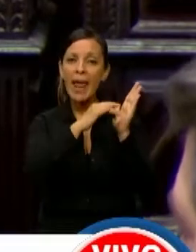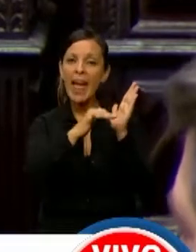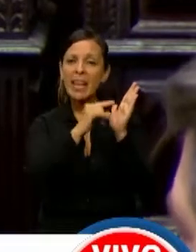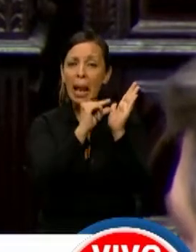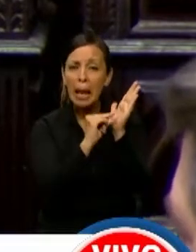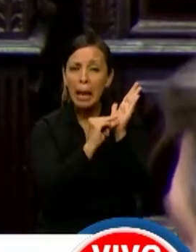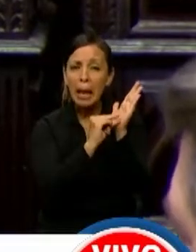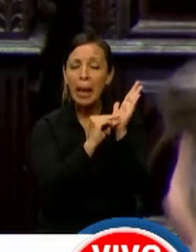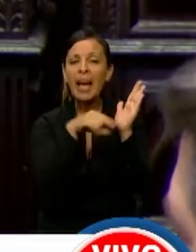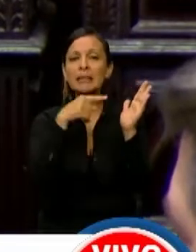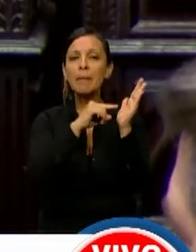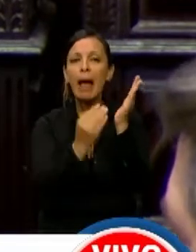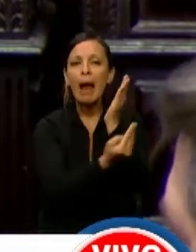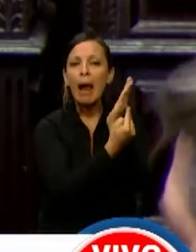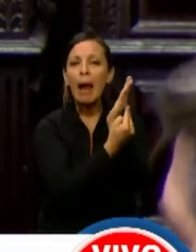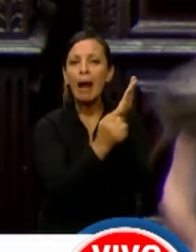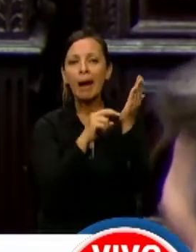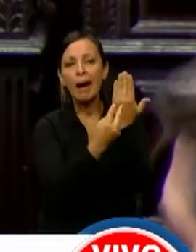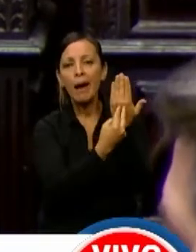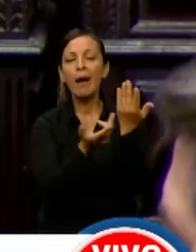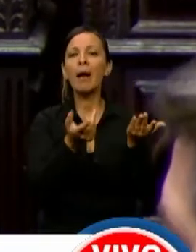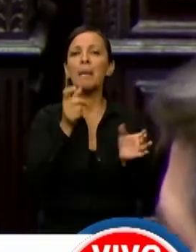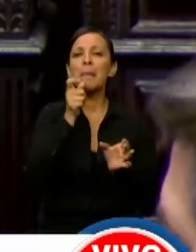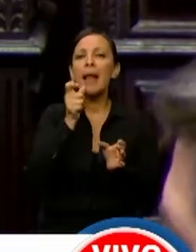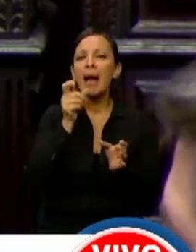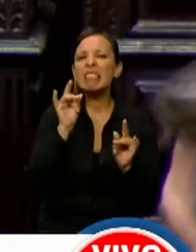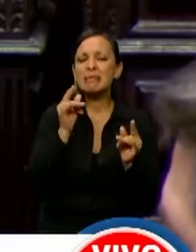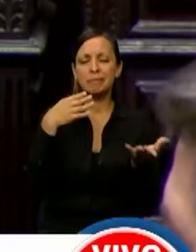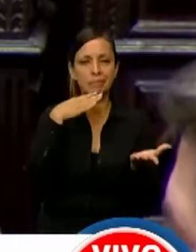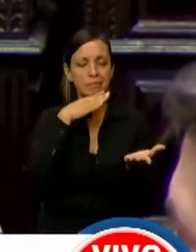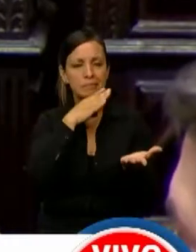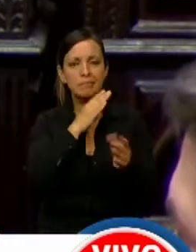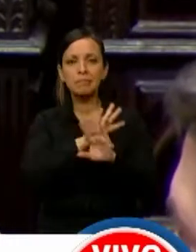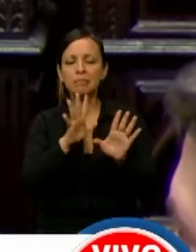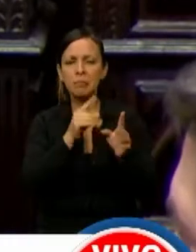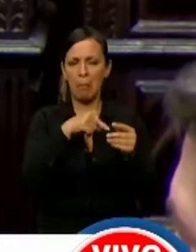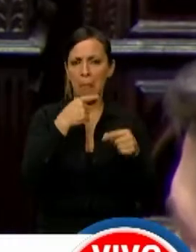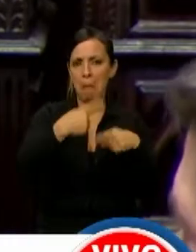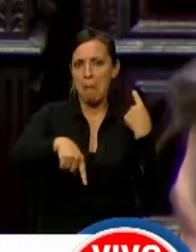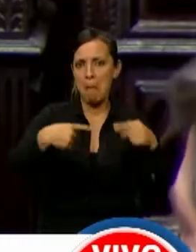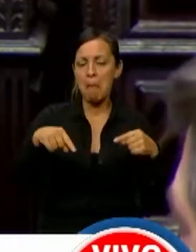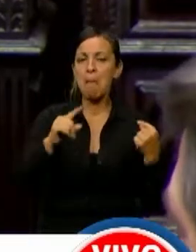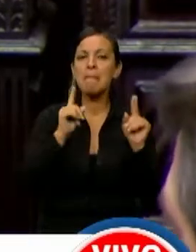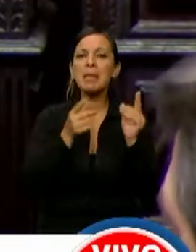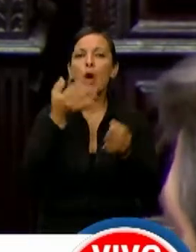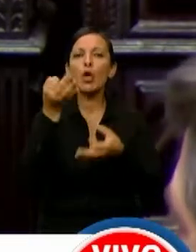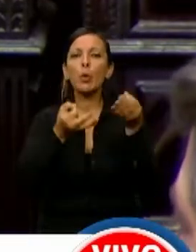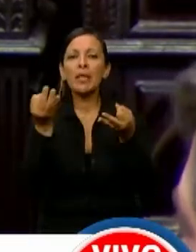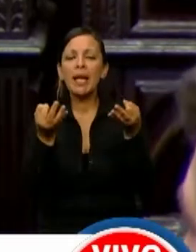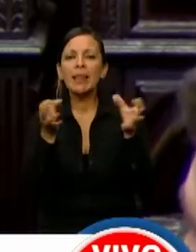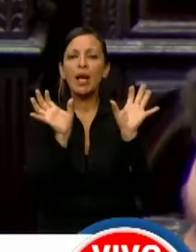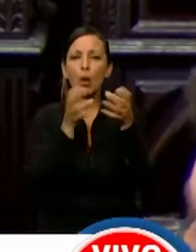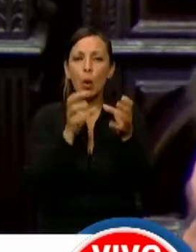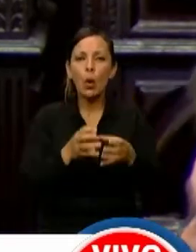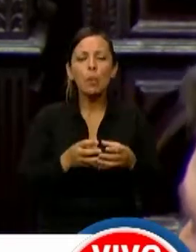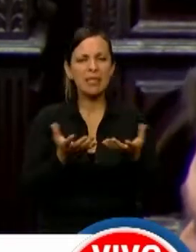en general al dorso del producto, con palabras difíciles que describen y engloban a los mismos nutrientes, a los mismos grupos